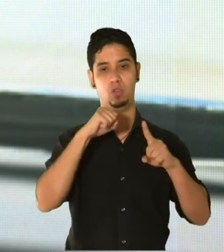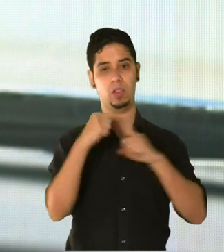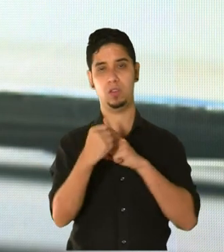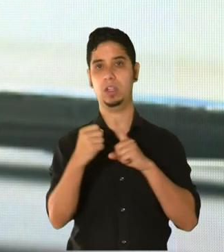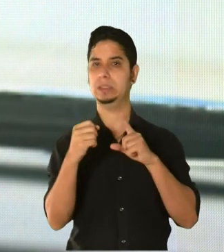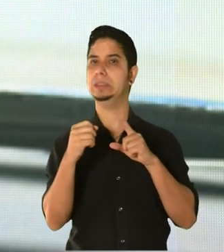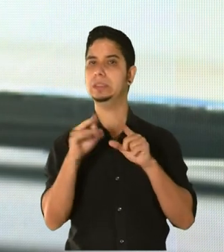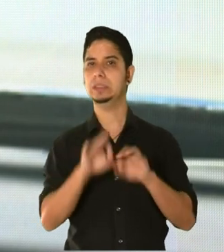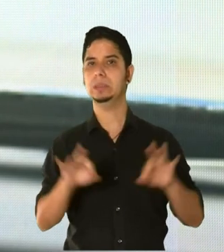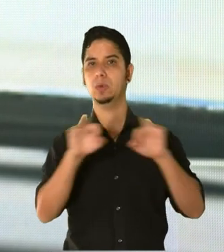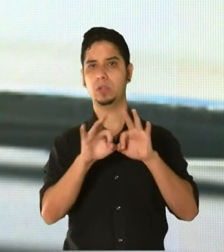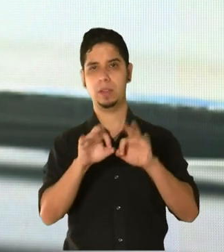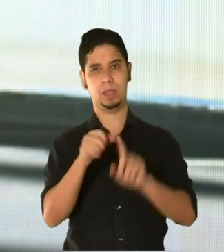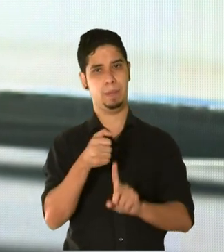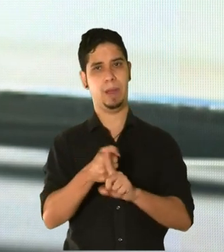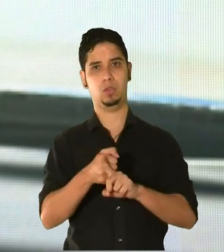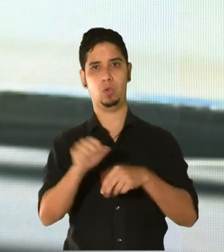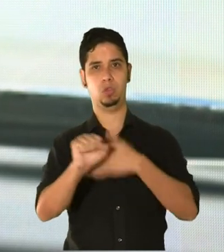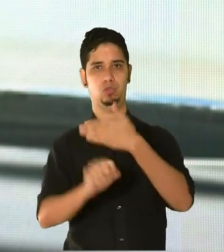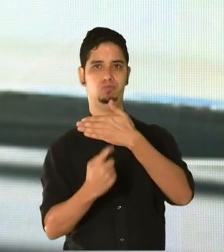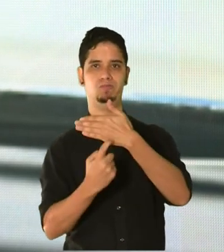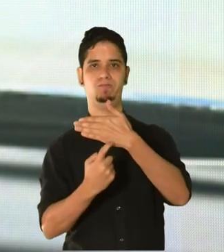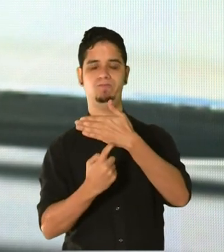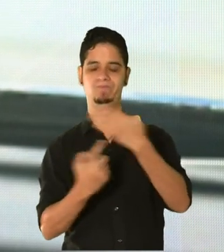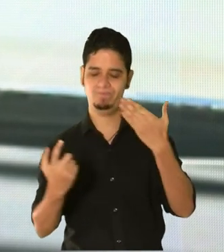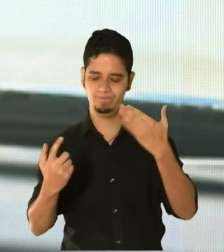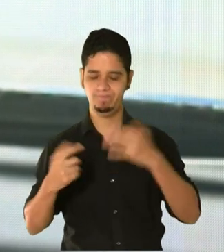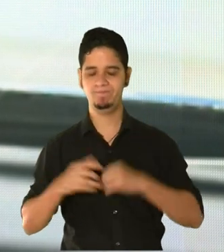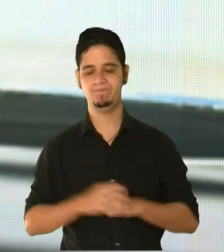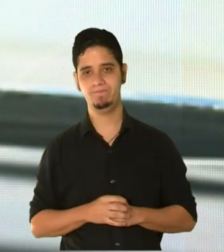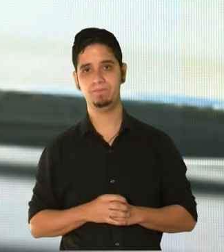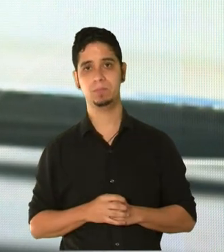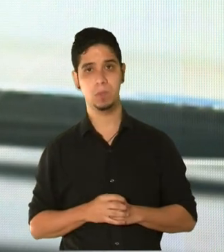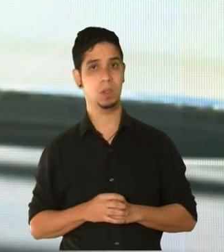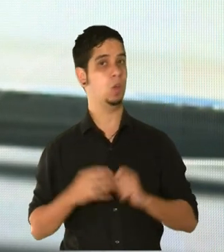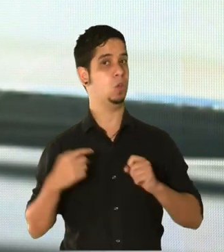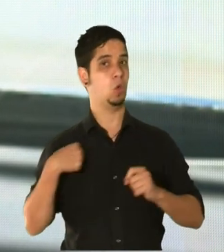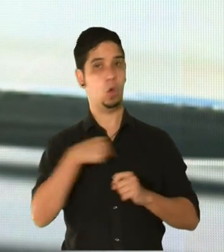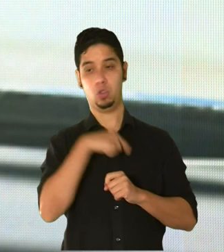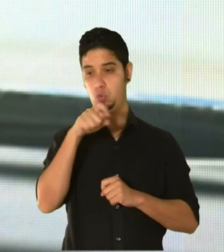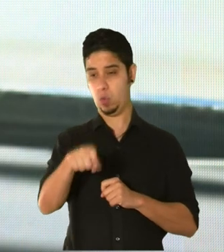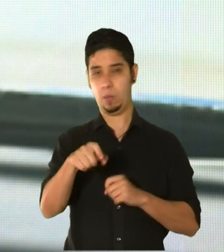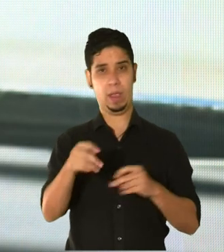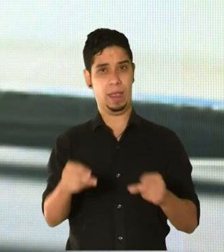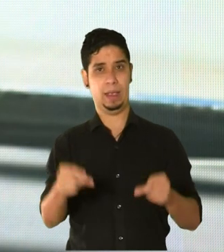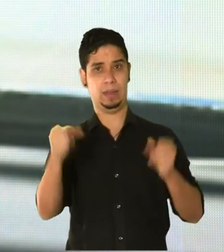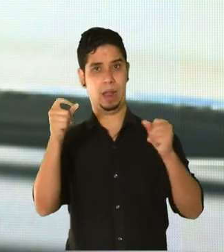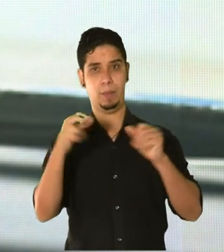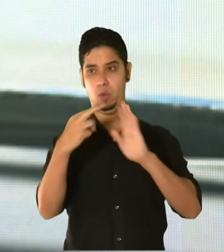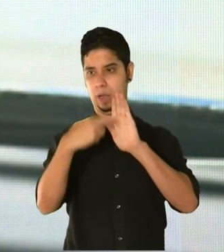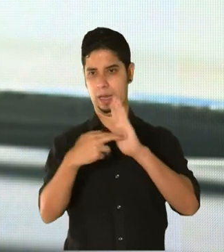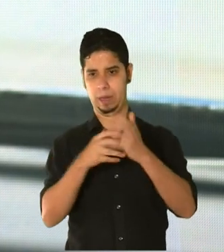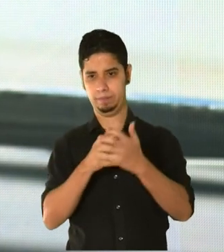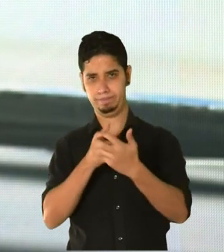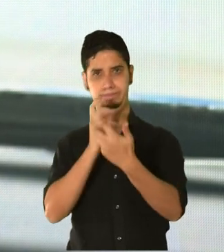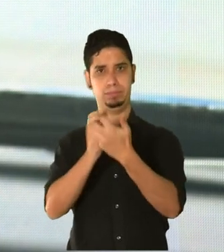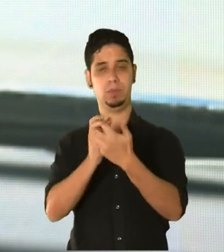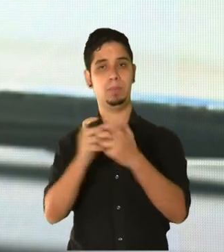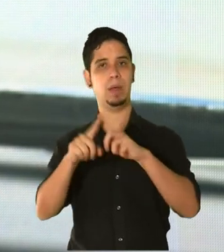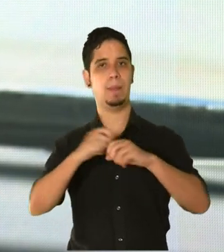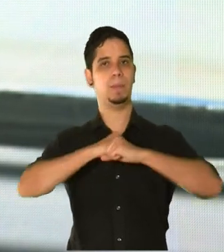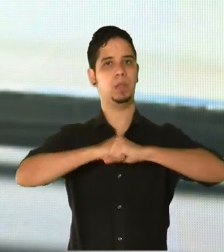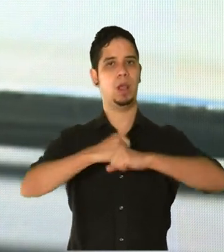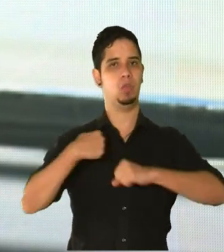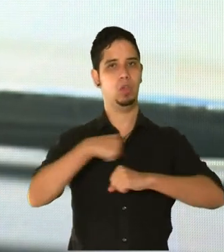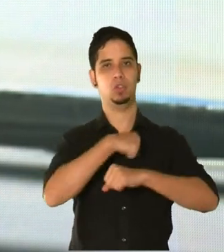la riva azul es pero nosotros en el hotel pudimos tomar medidas rigurosas rápidamente para proteger los empleados y proteger los huéspedes